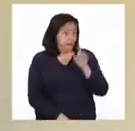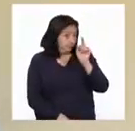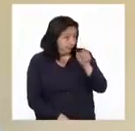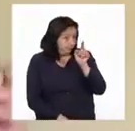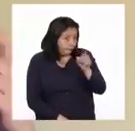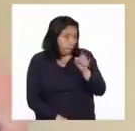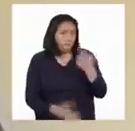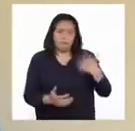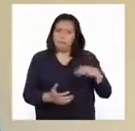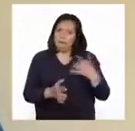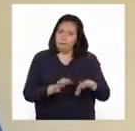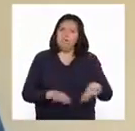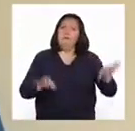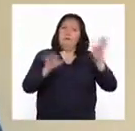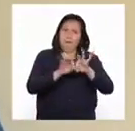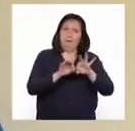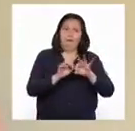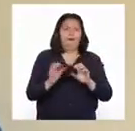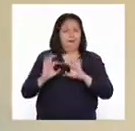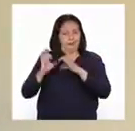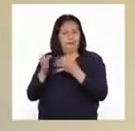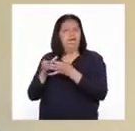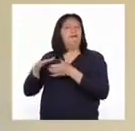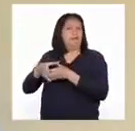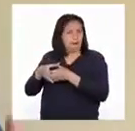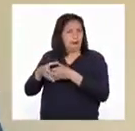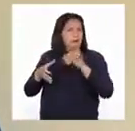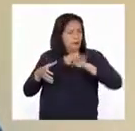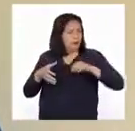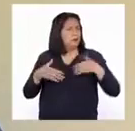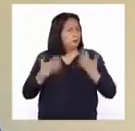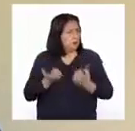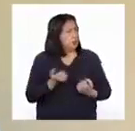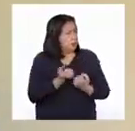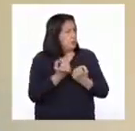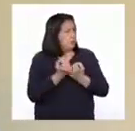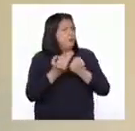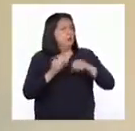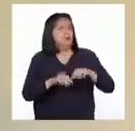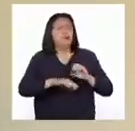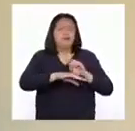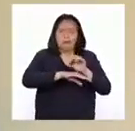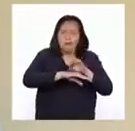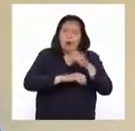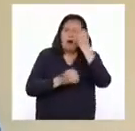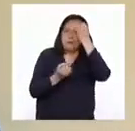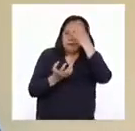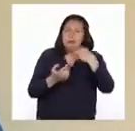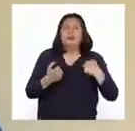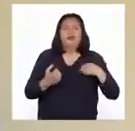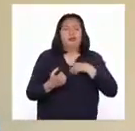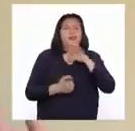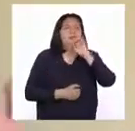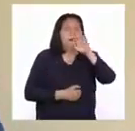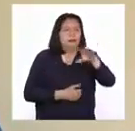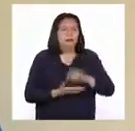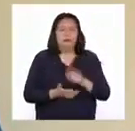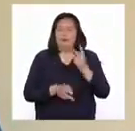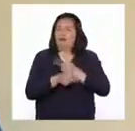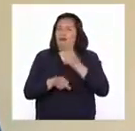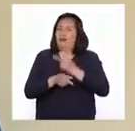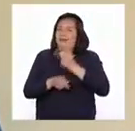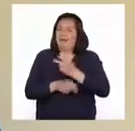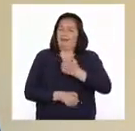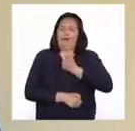Ustedes son parte importante del equipo familiar y pueden contribuir siguiendo las recomendaciones que les estoy mencionando, desde cuidarse a